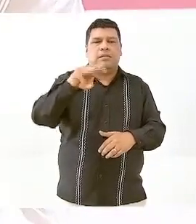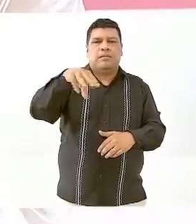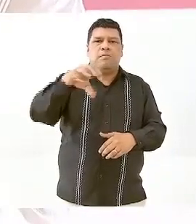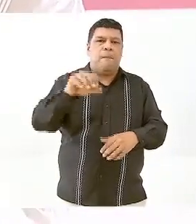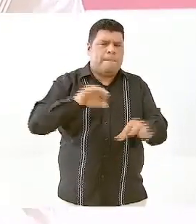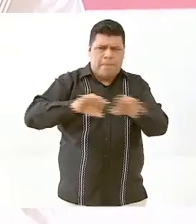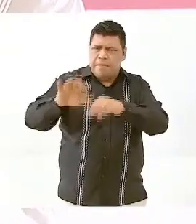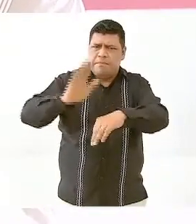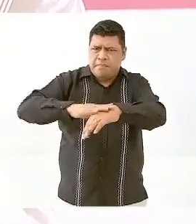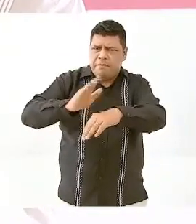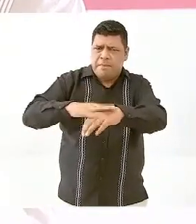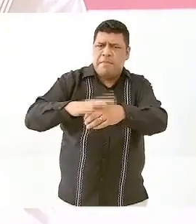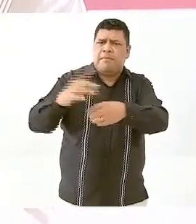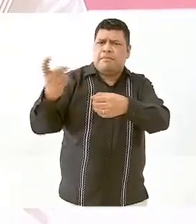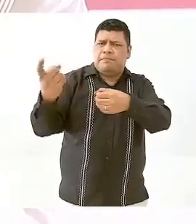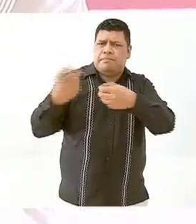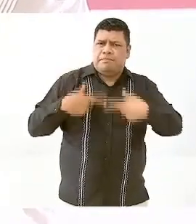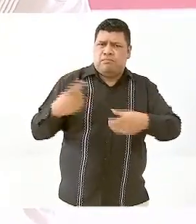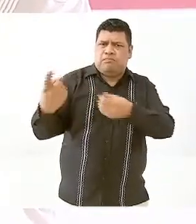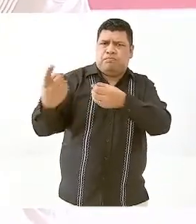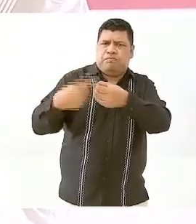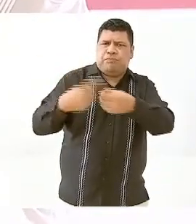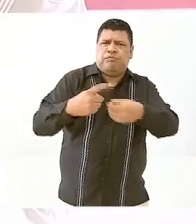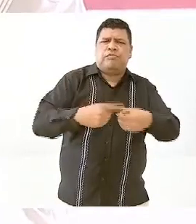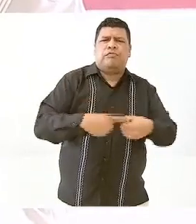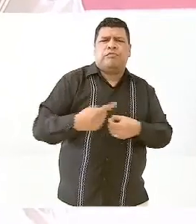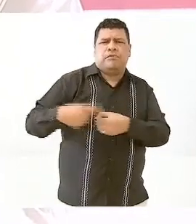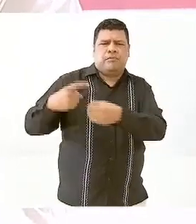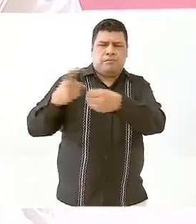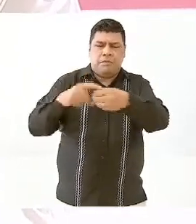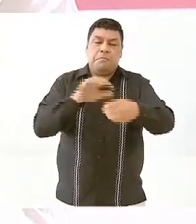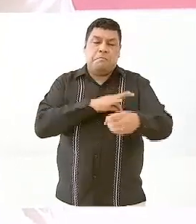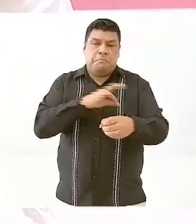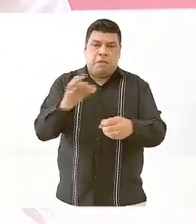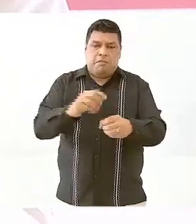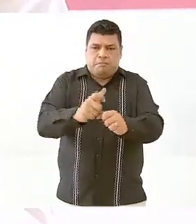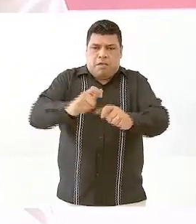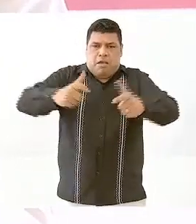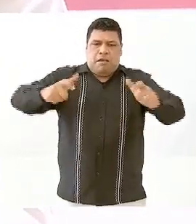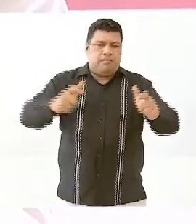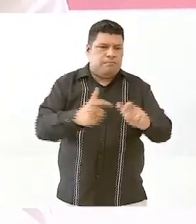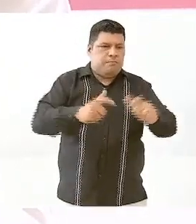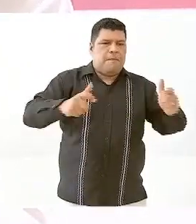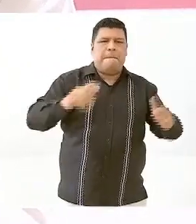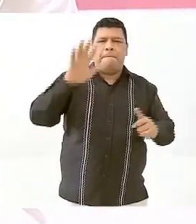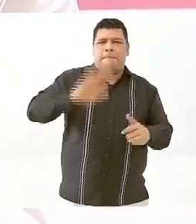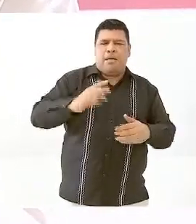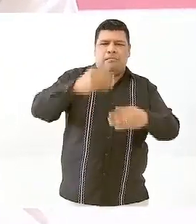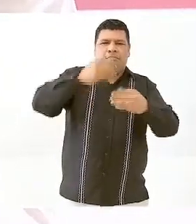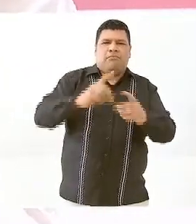Es como construir una cortina de desarrollo para